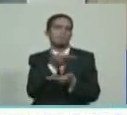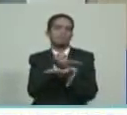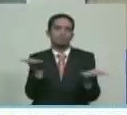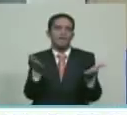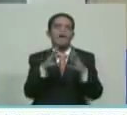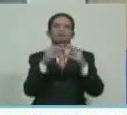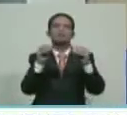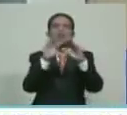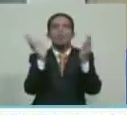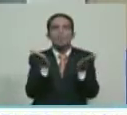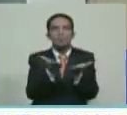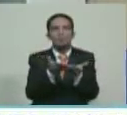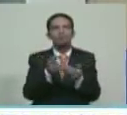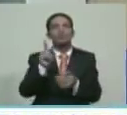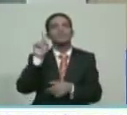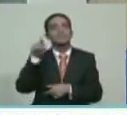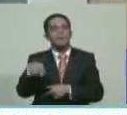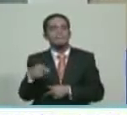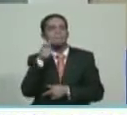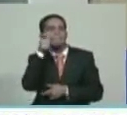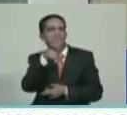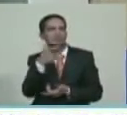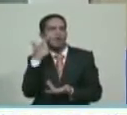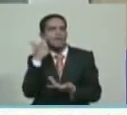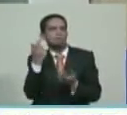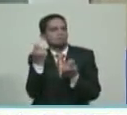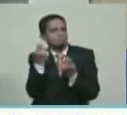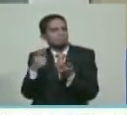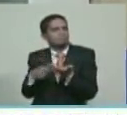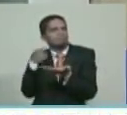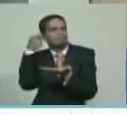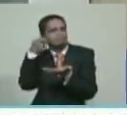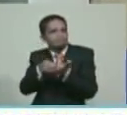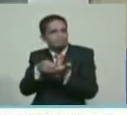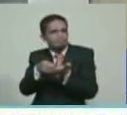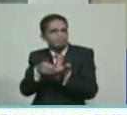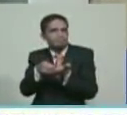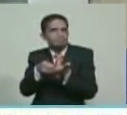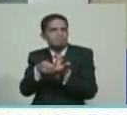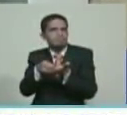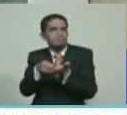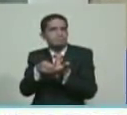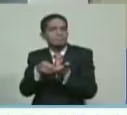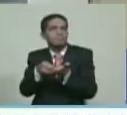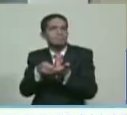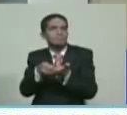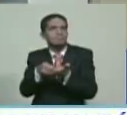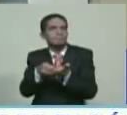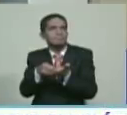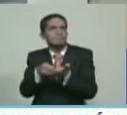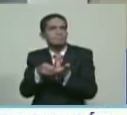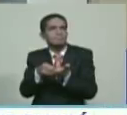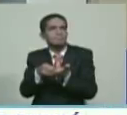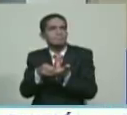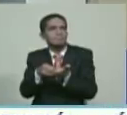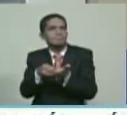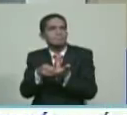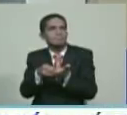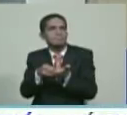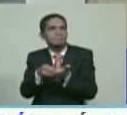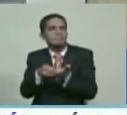todo al sector de inversionistas de esta área que hemos